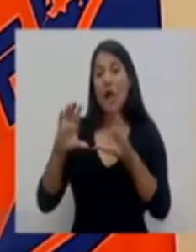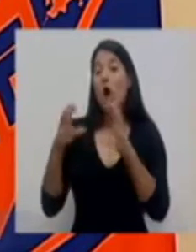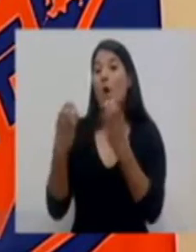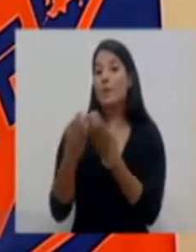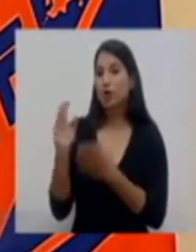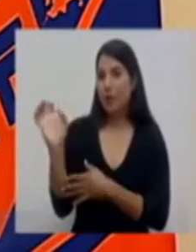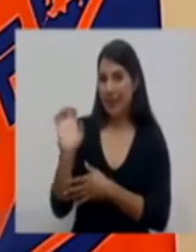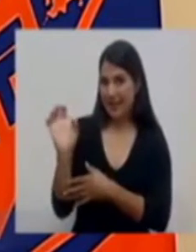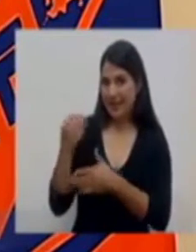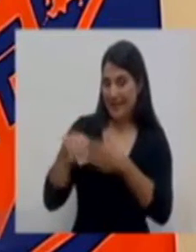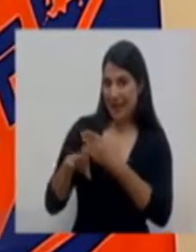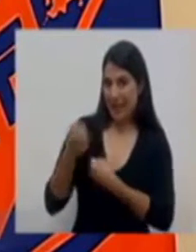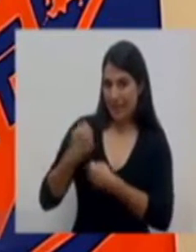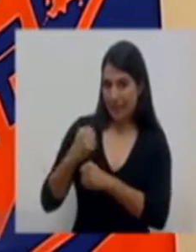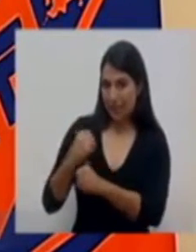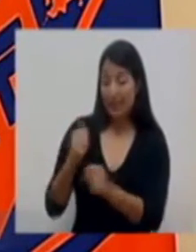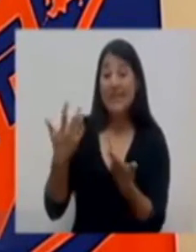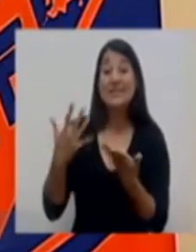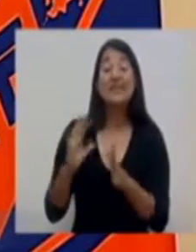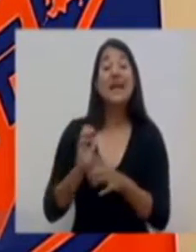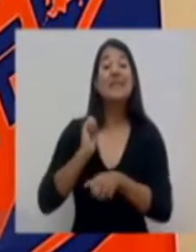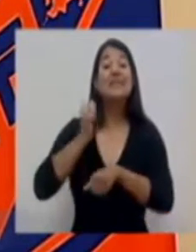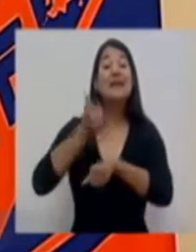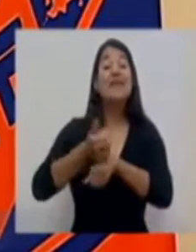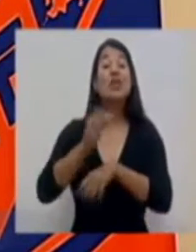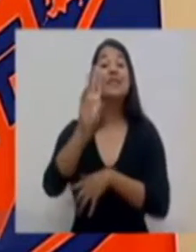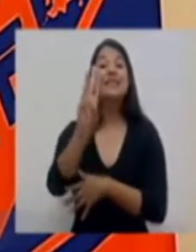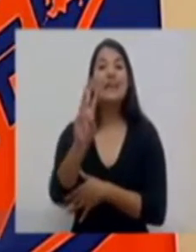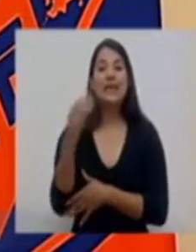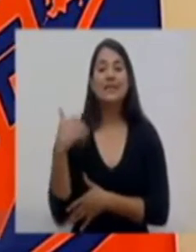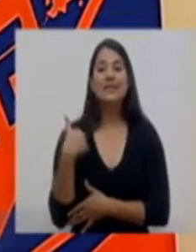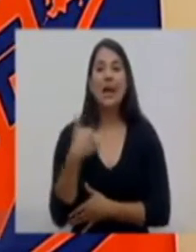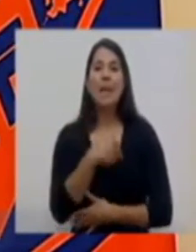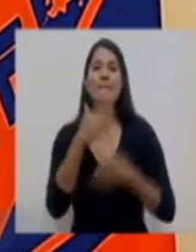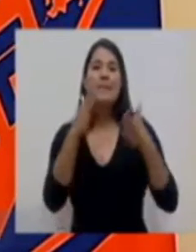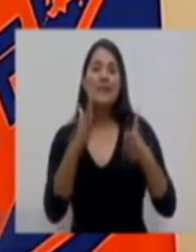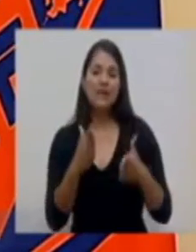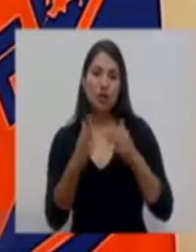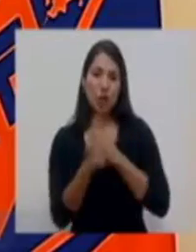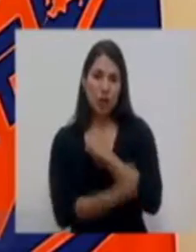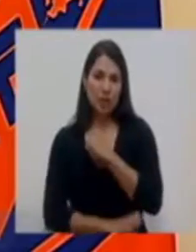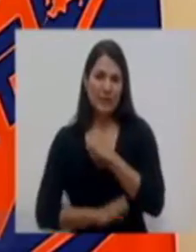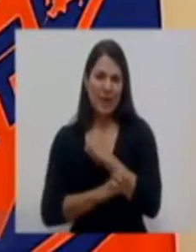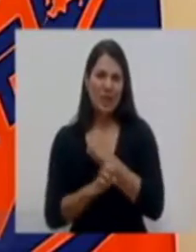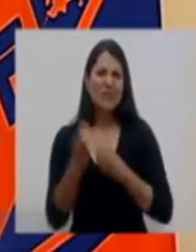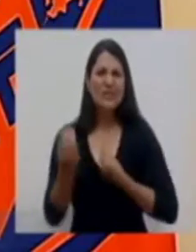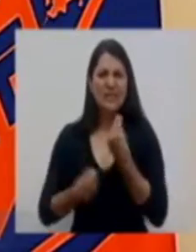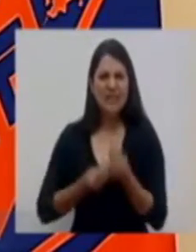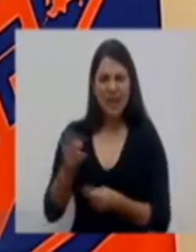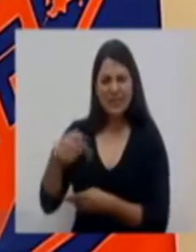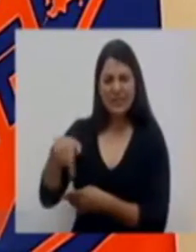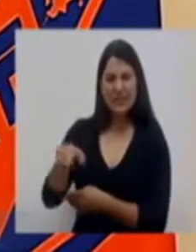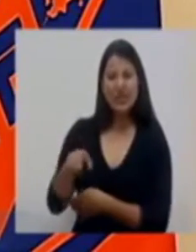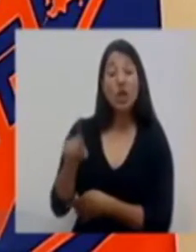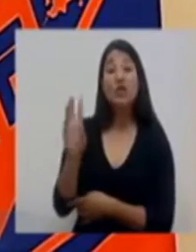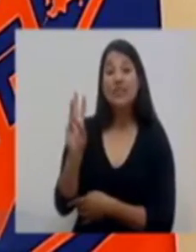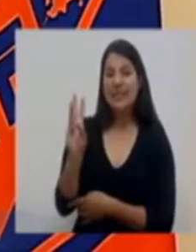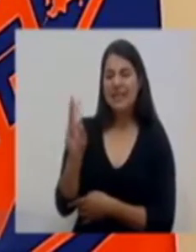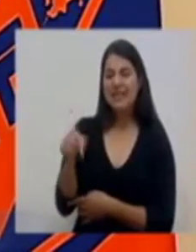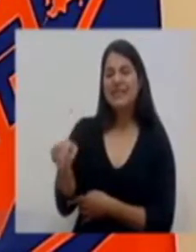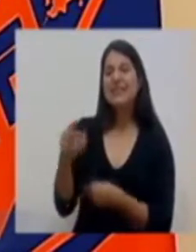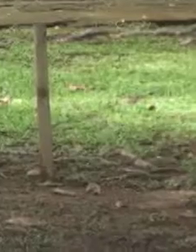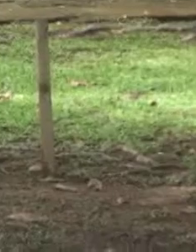seis ministros de estado para que coordinen también en 24 de los cantones